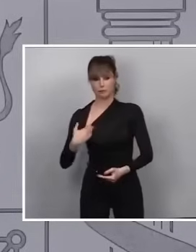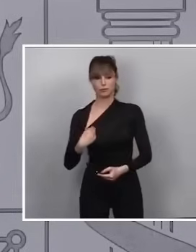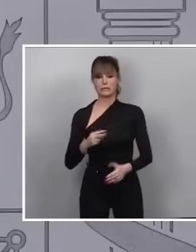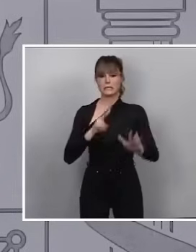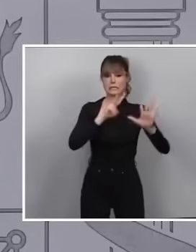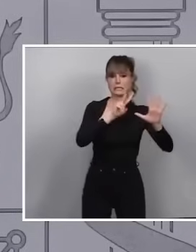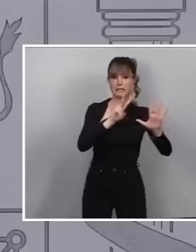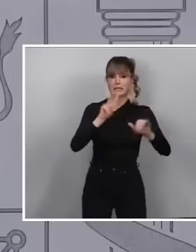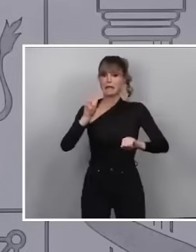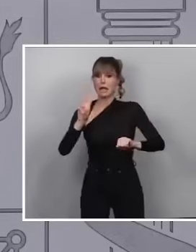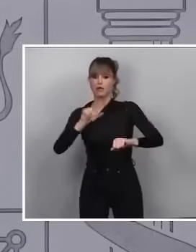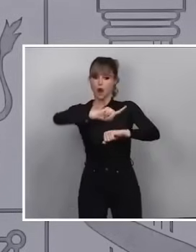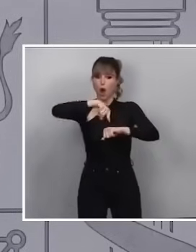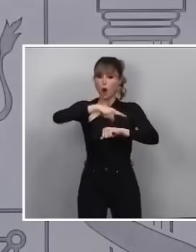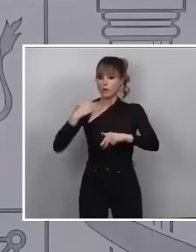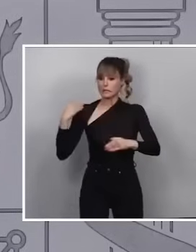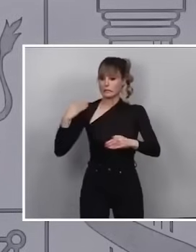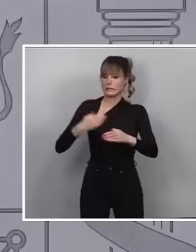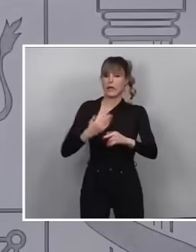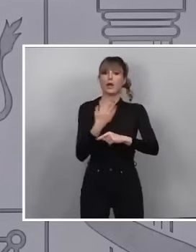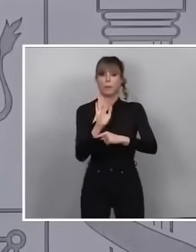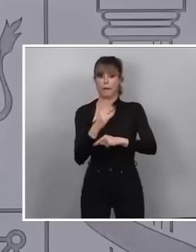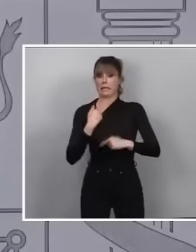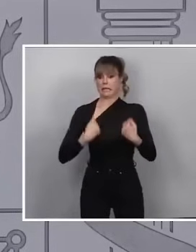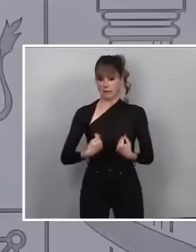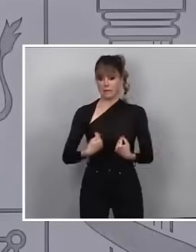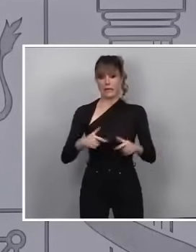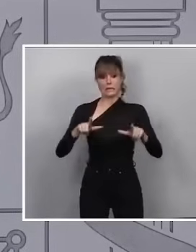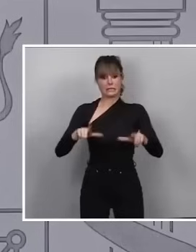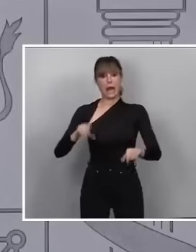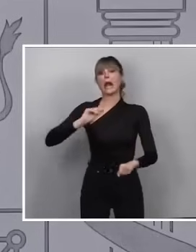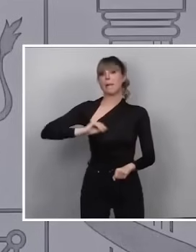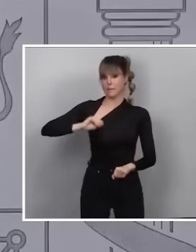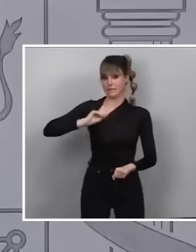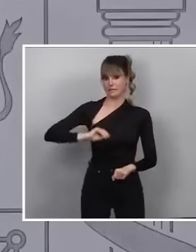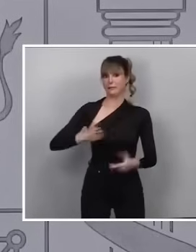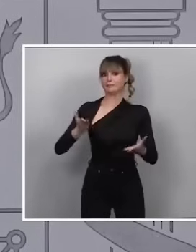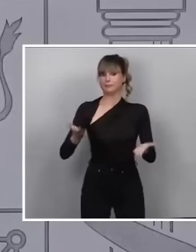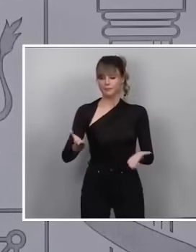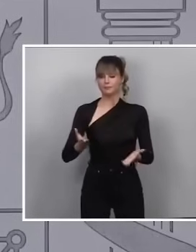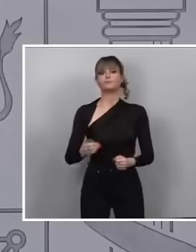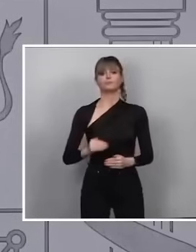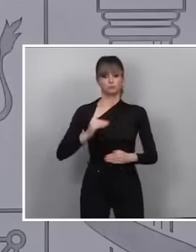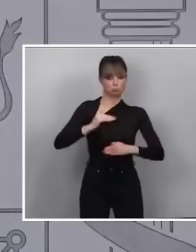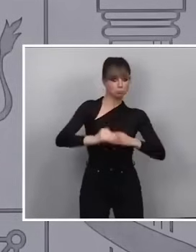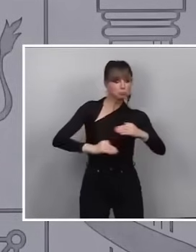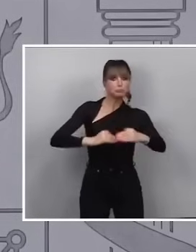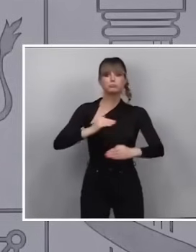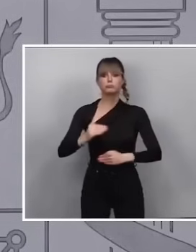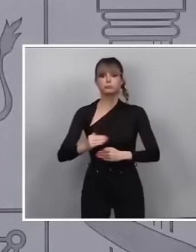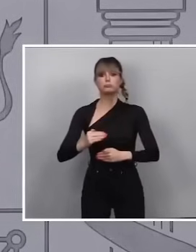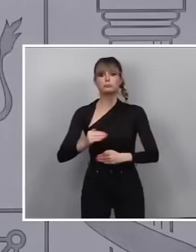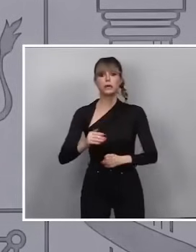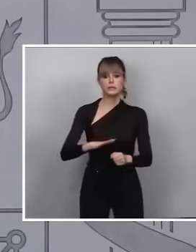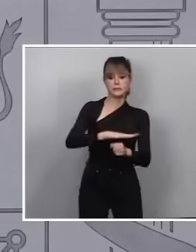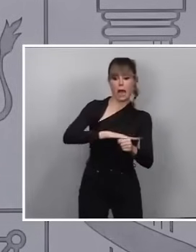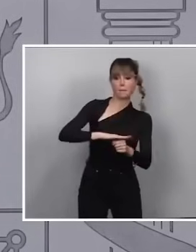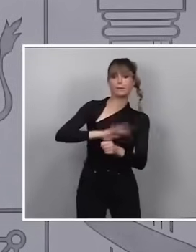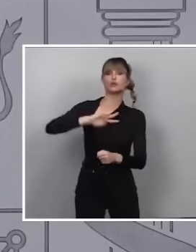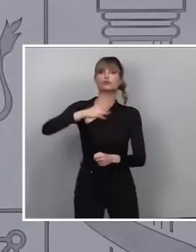72 horas que han pasado desde mi última comparecencia en esta misma sala se han logrado avances importantes en estos cuatro